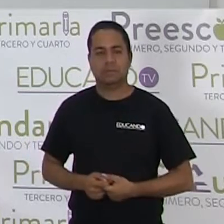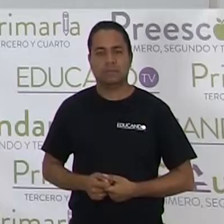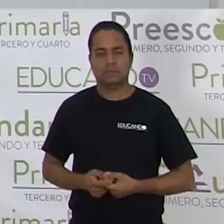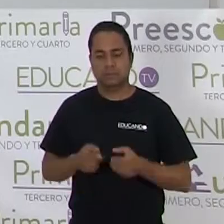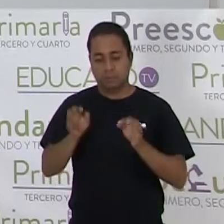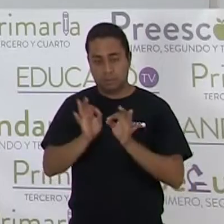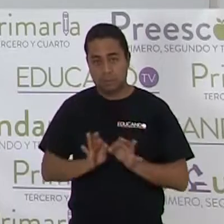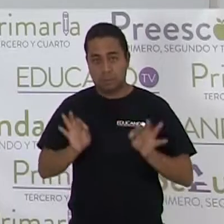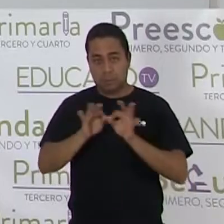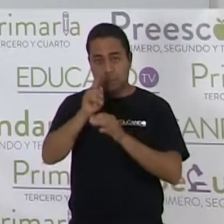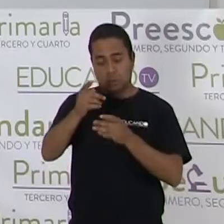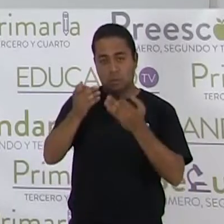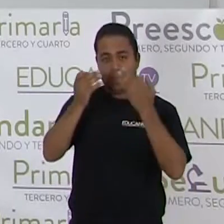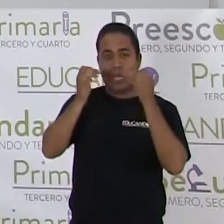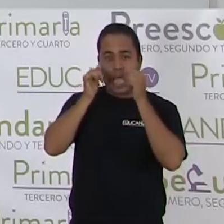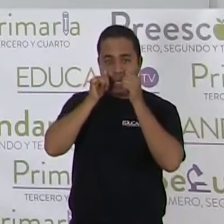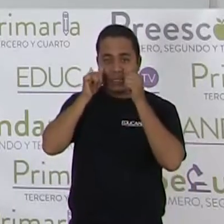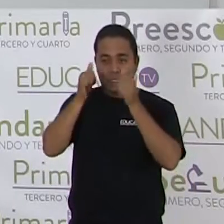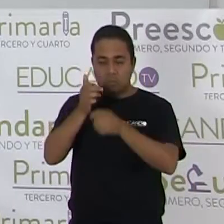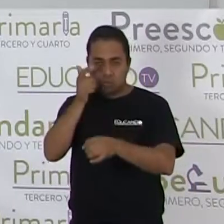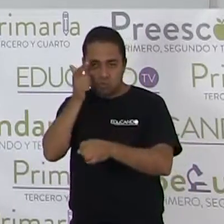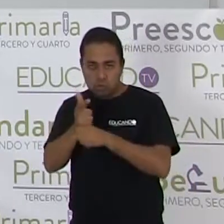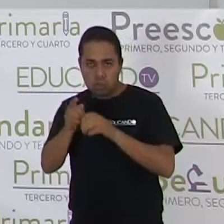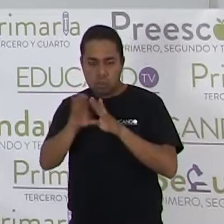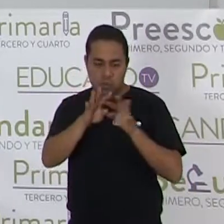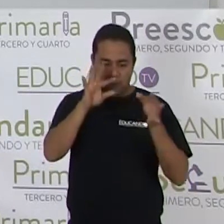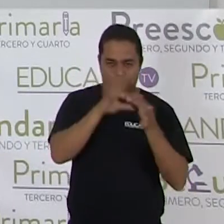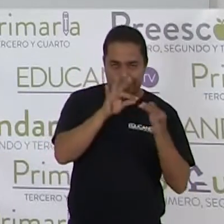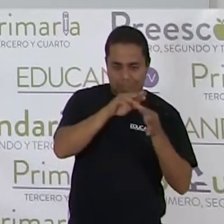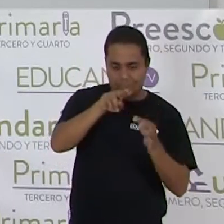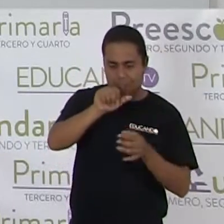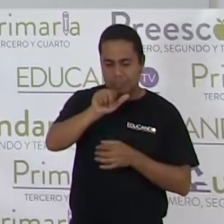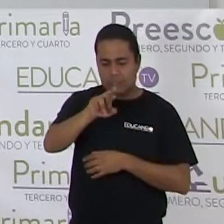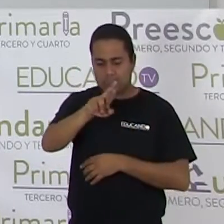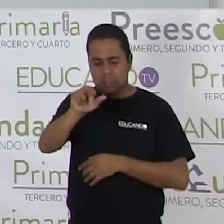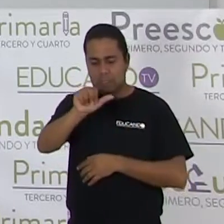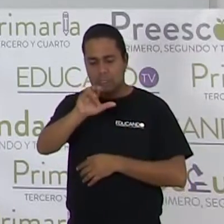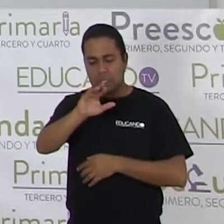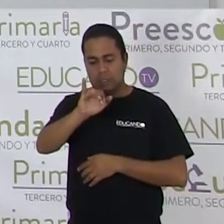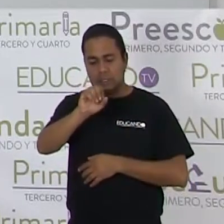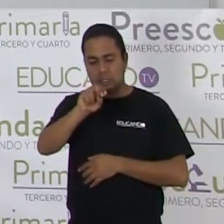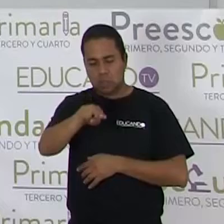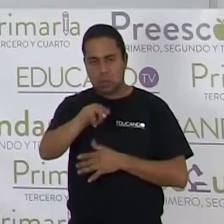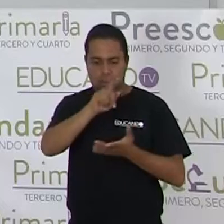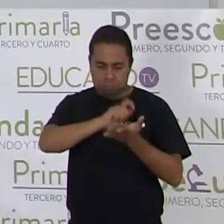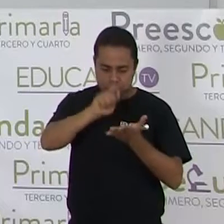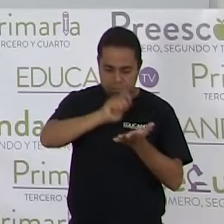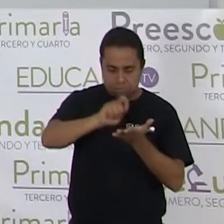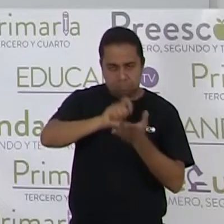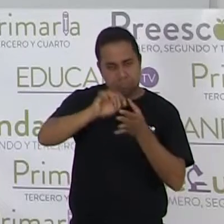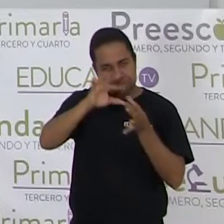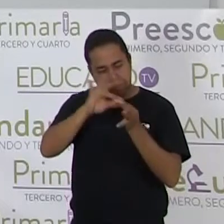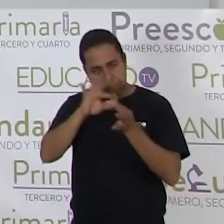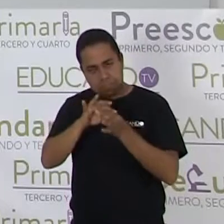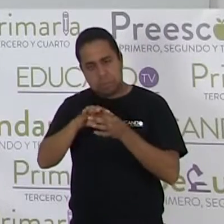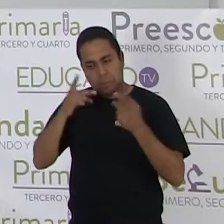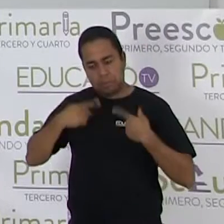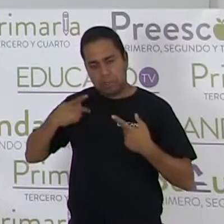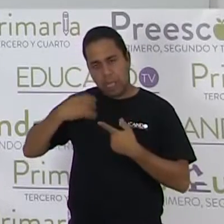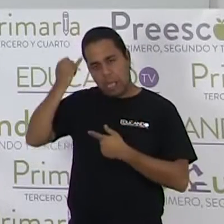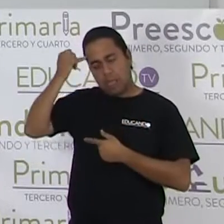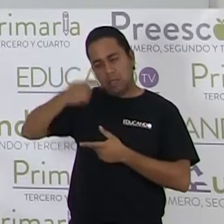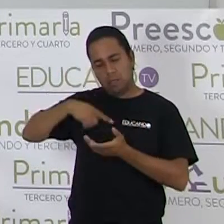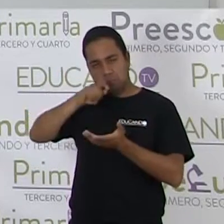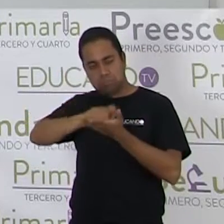que nos demos cuenta que la narración o la narrativa, cuando un narrador lo va a realizar, va a ser muy